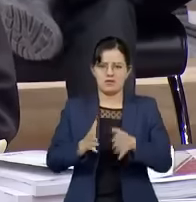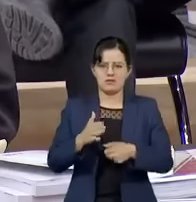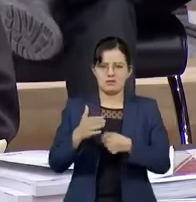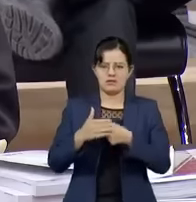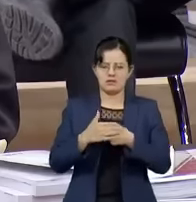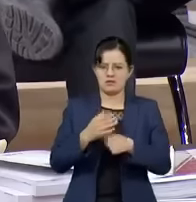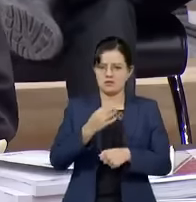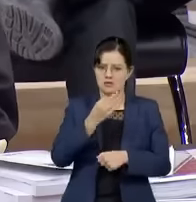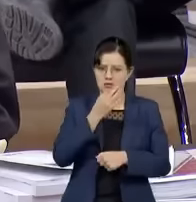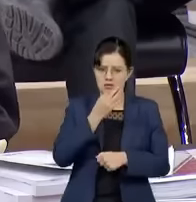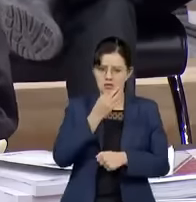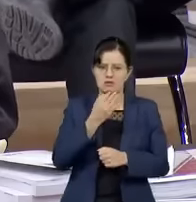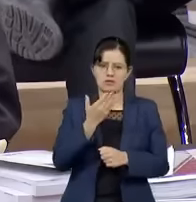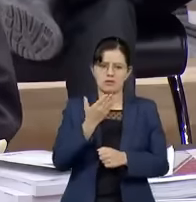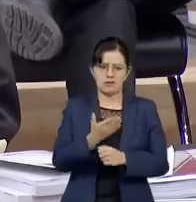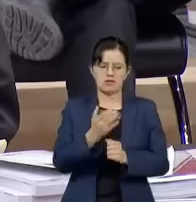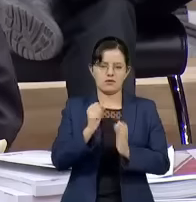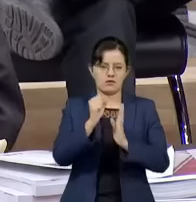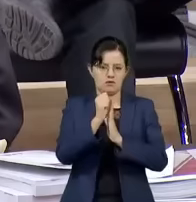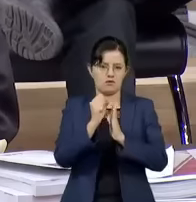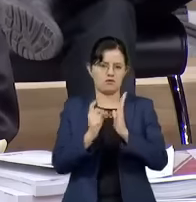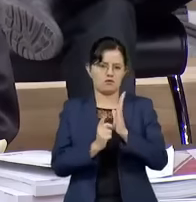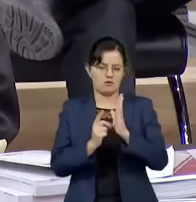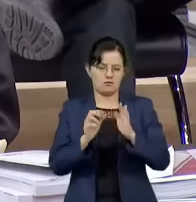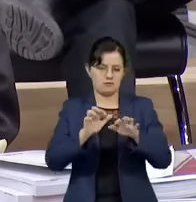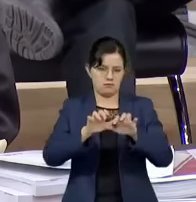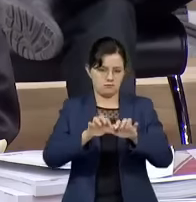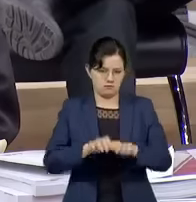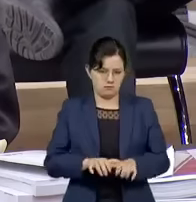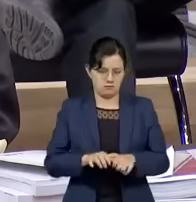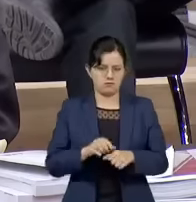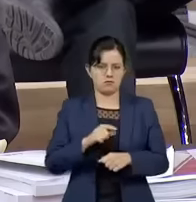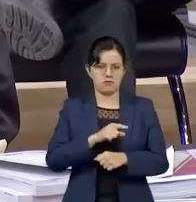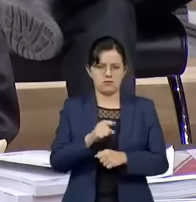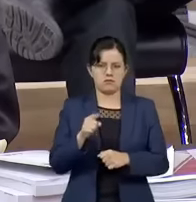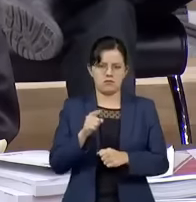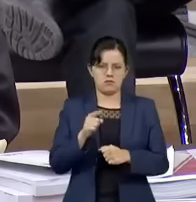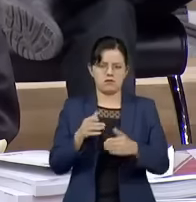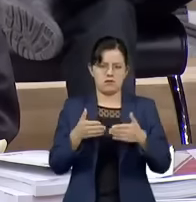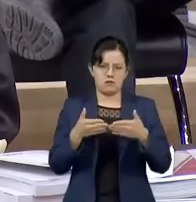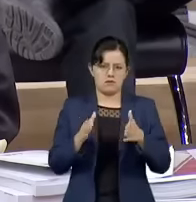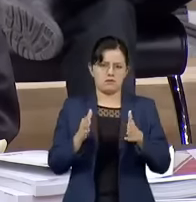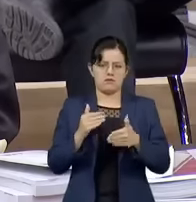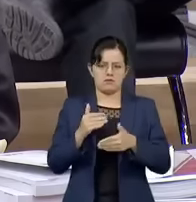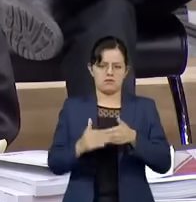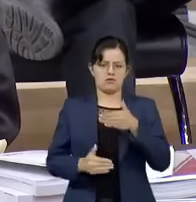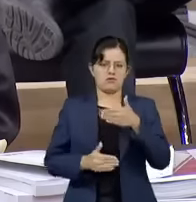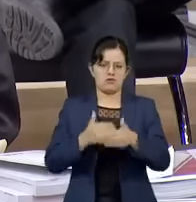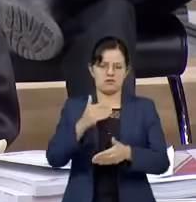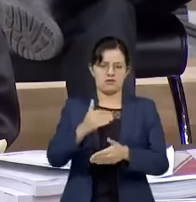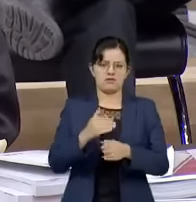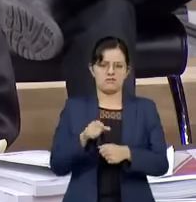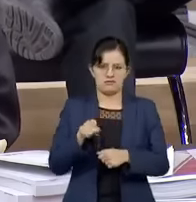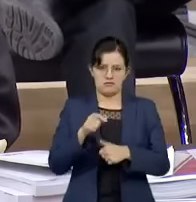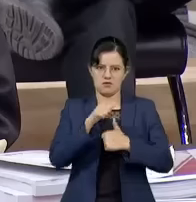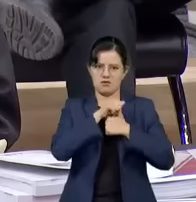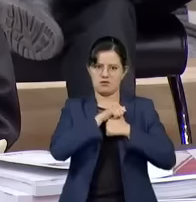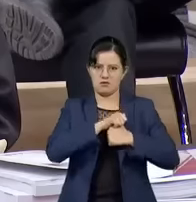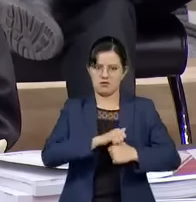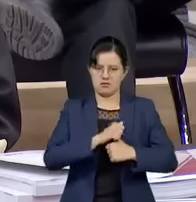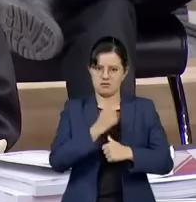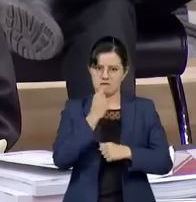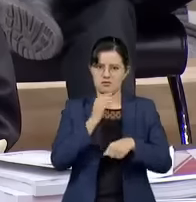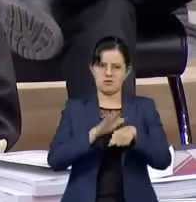vamos a presentar una solicitud formal de que se abra un proceso penal por el uso de